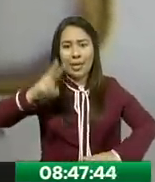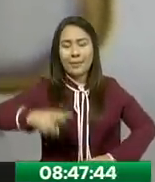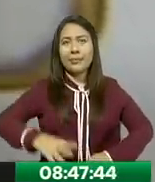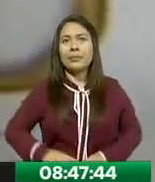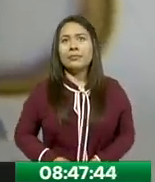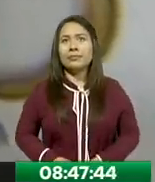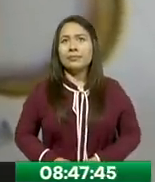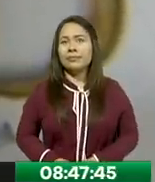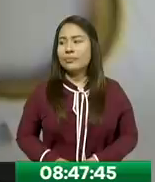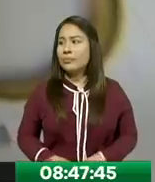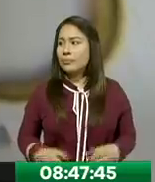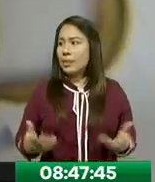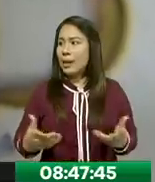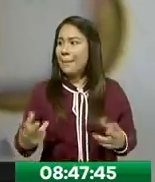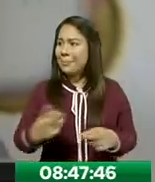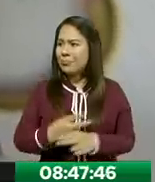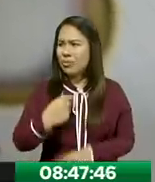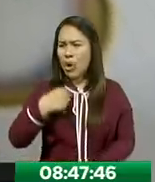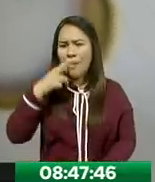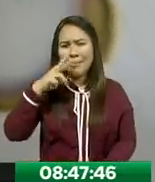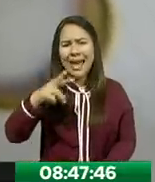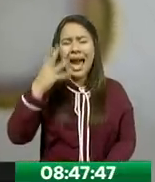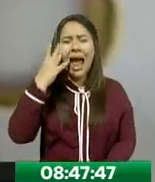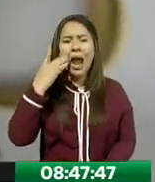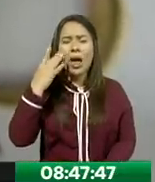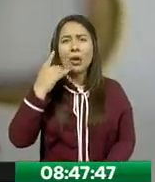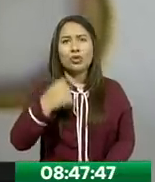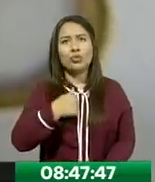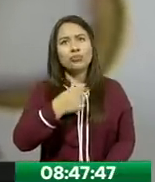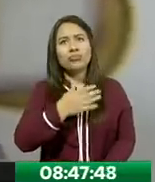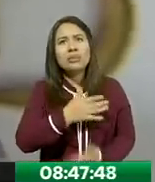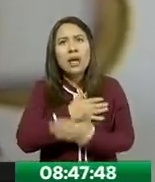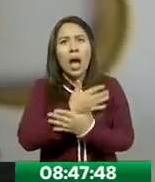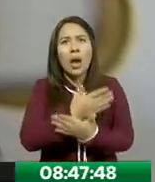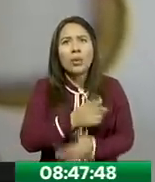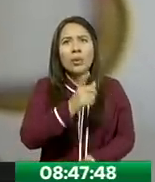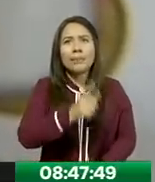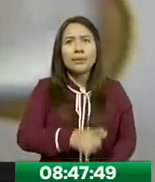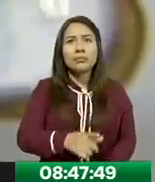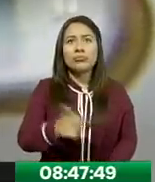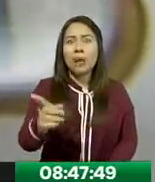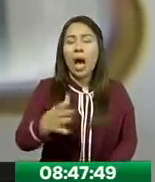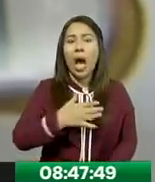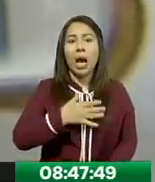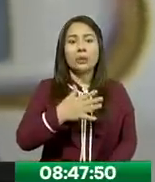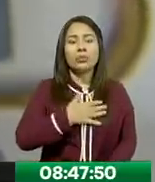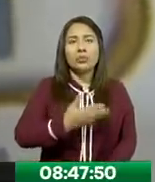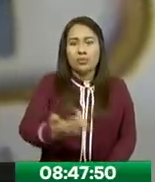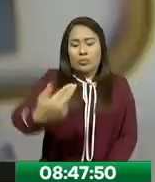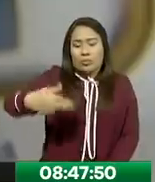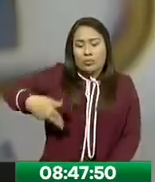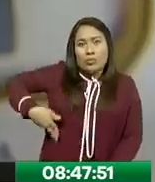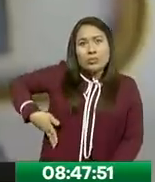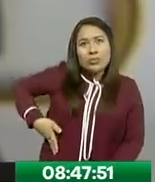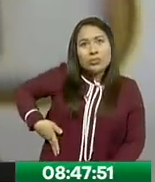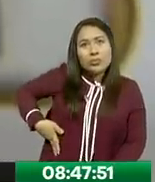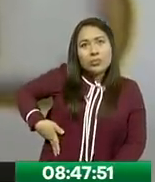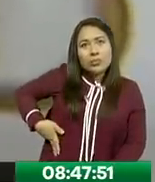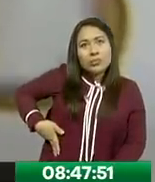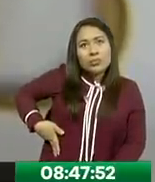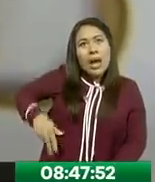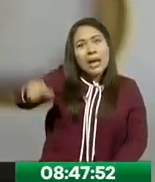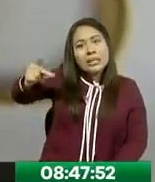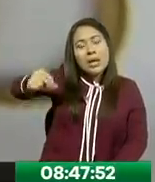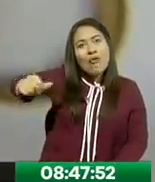una situación extraña y yo me puse a saludar a otra persona y él se asustó. Y ahí él guardó el arma y